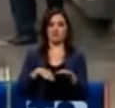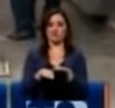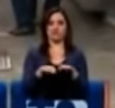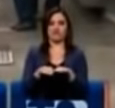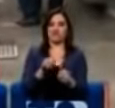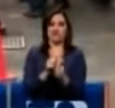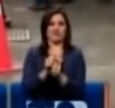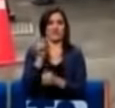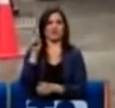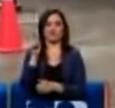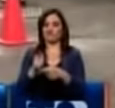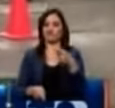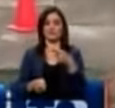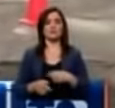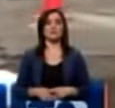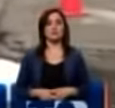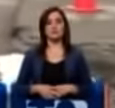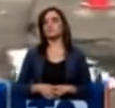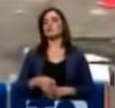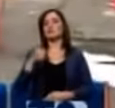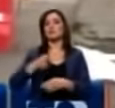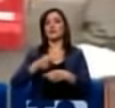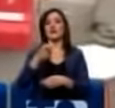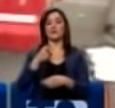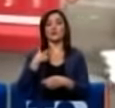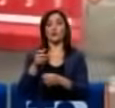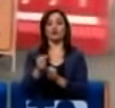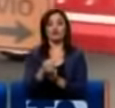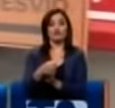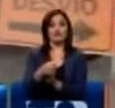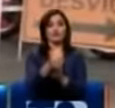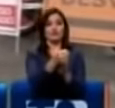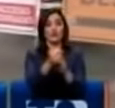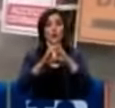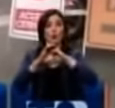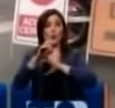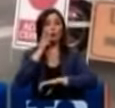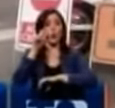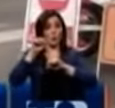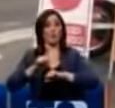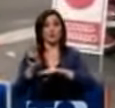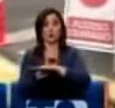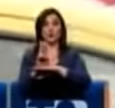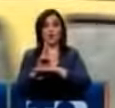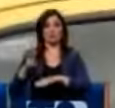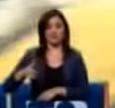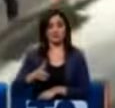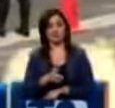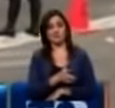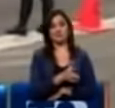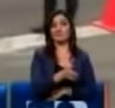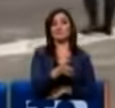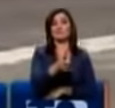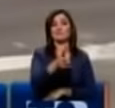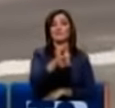buses. Recuerden que el carril exclusivo de la Ecovía está siendo utilizado por el transporte público, por los buses, para